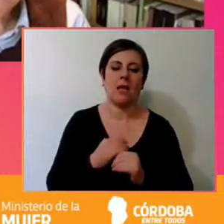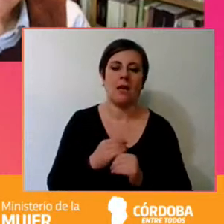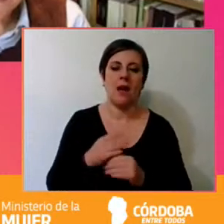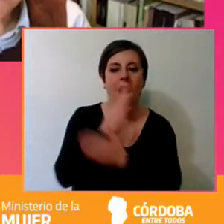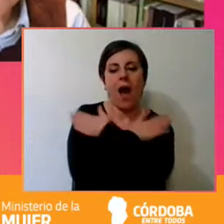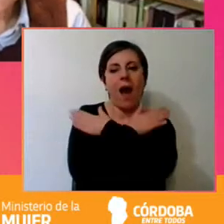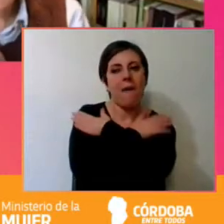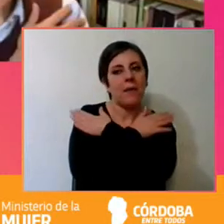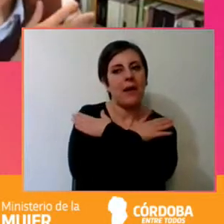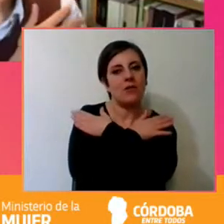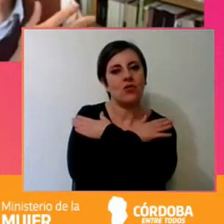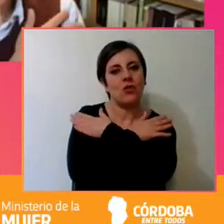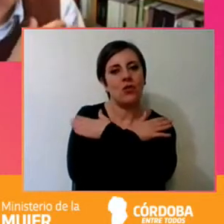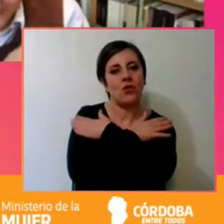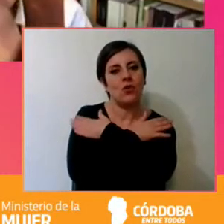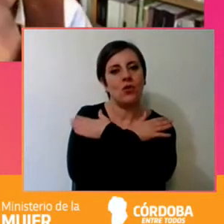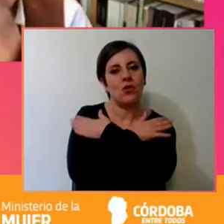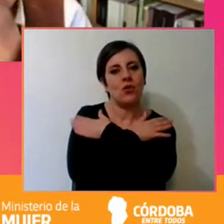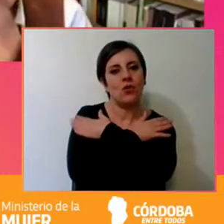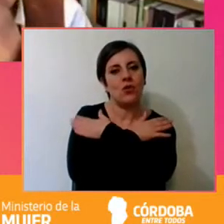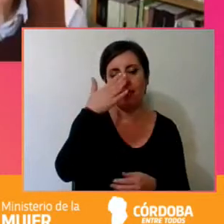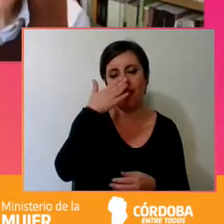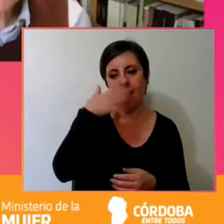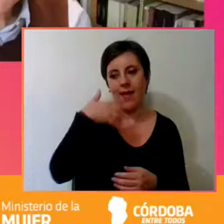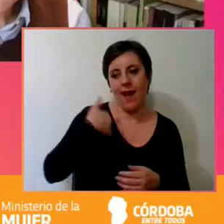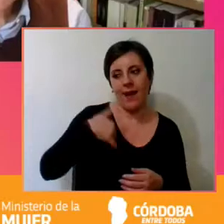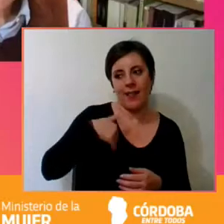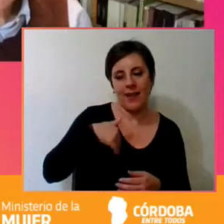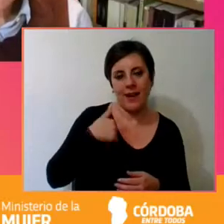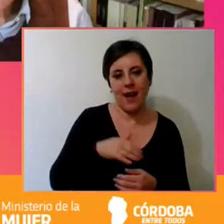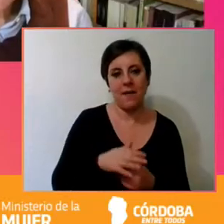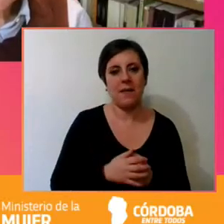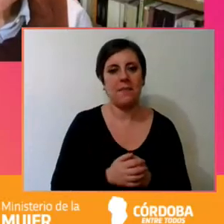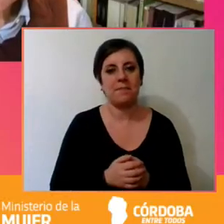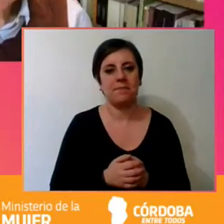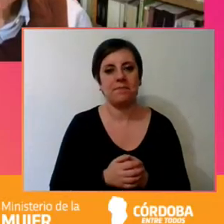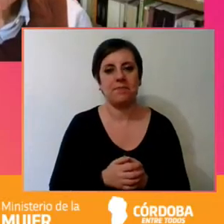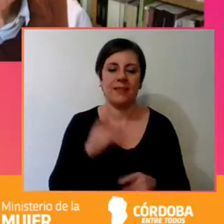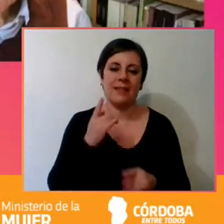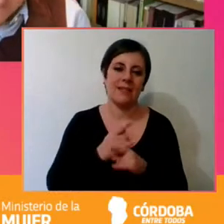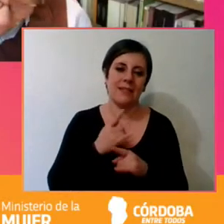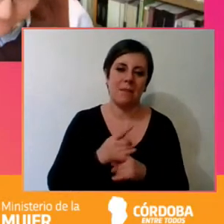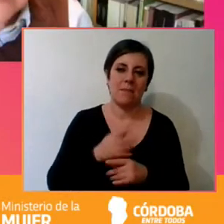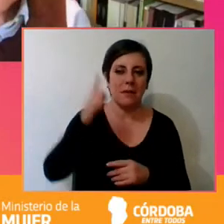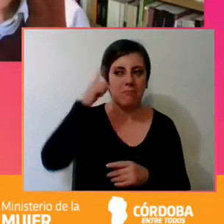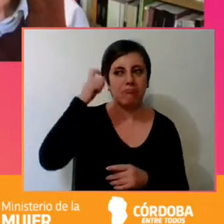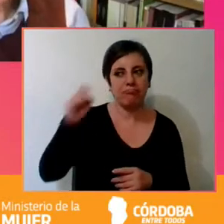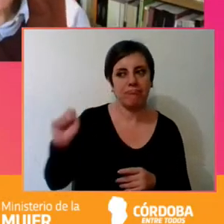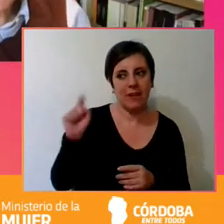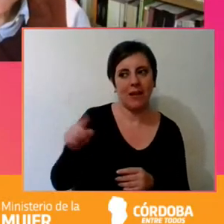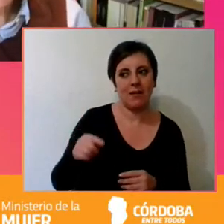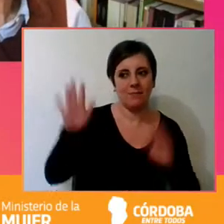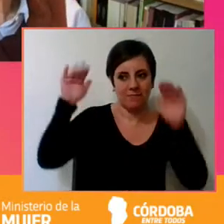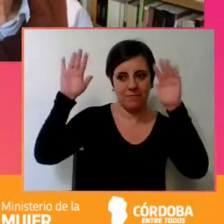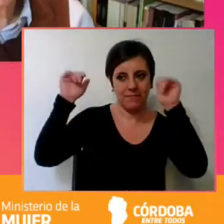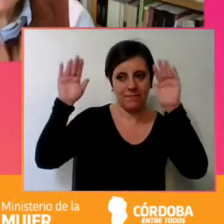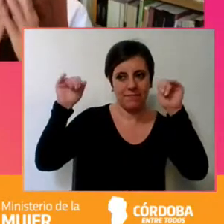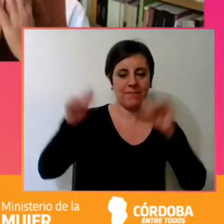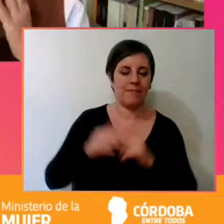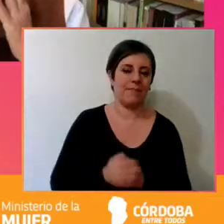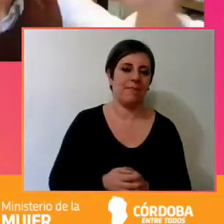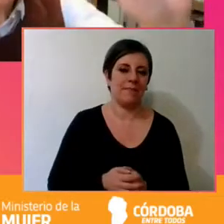desde aquí, desde la Argentina, desde Córdoba, que siempre te quiere y te extraña. Adiós, querida amiga.